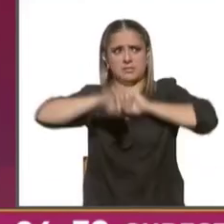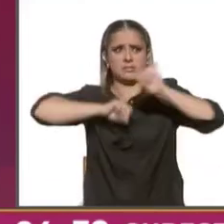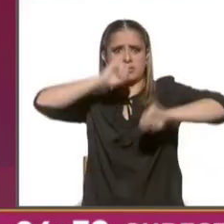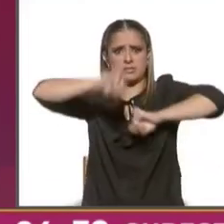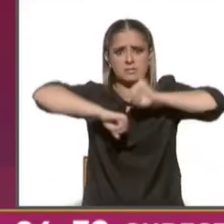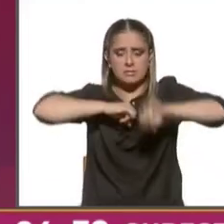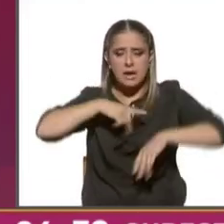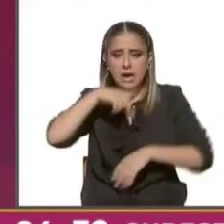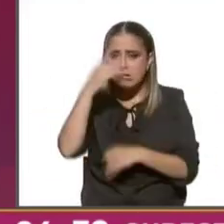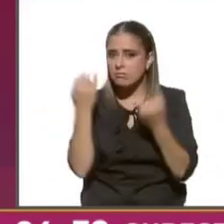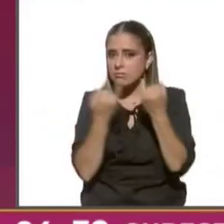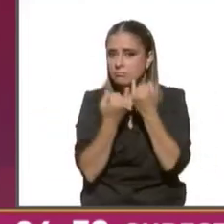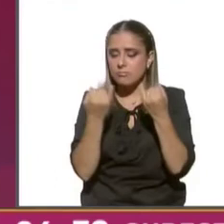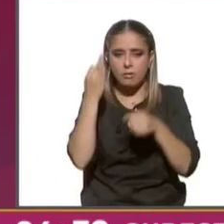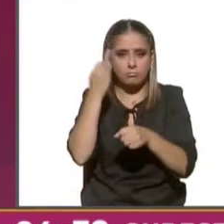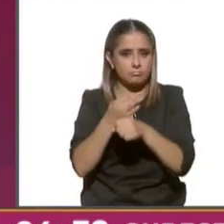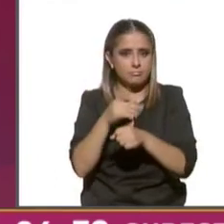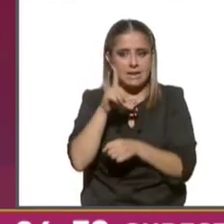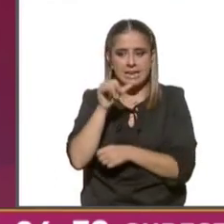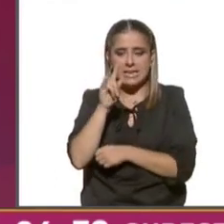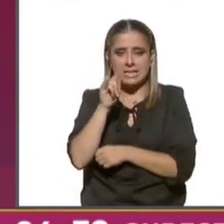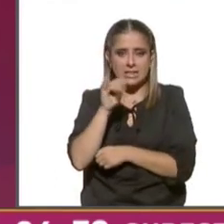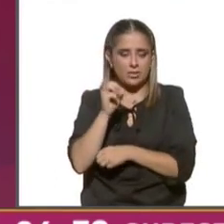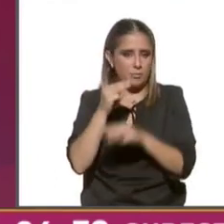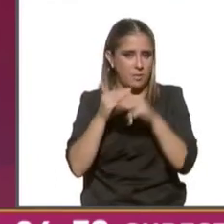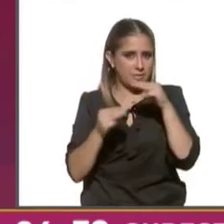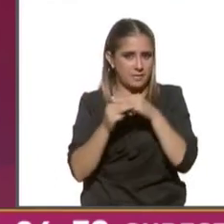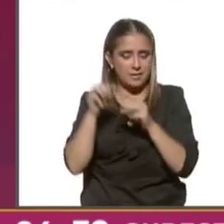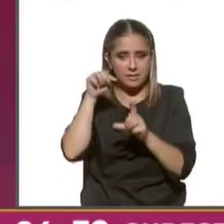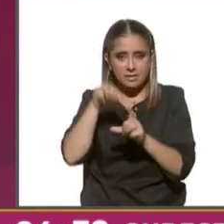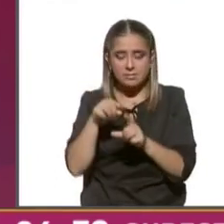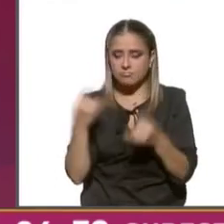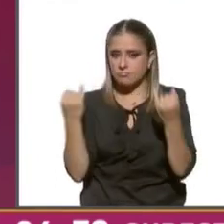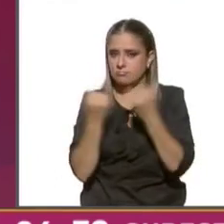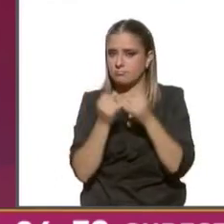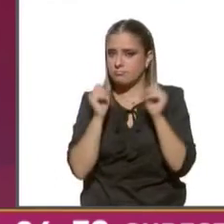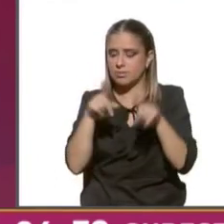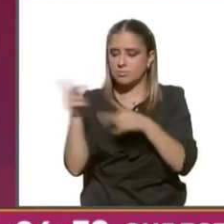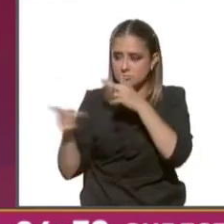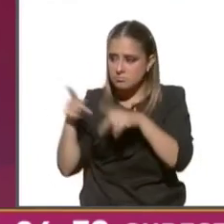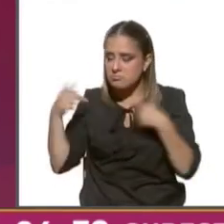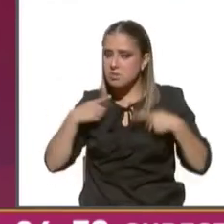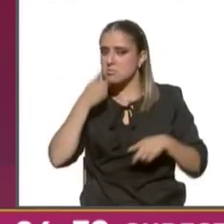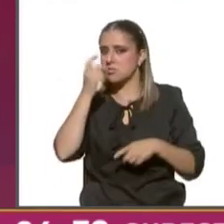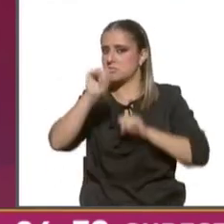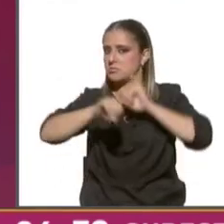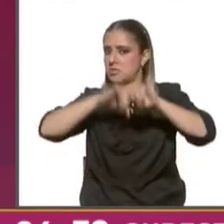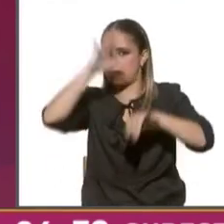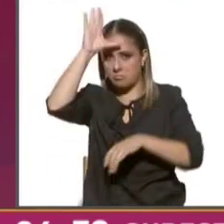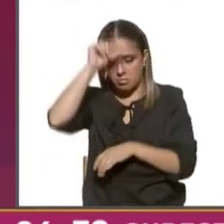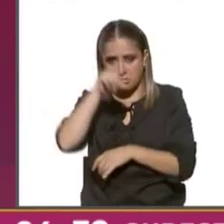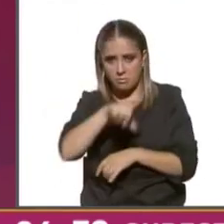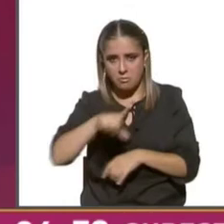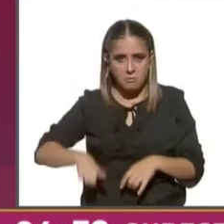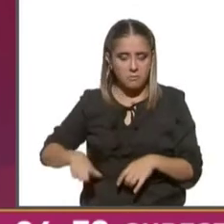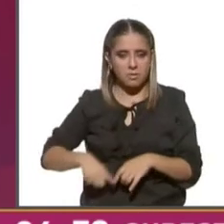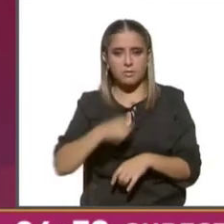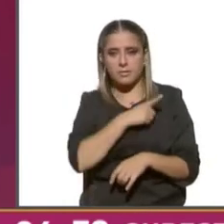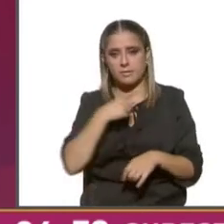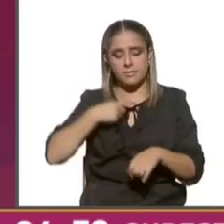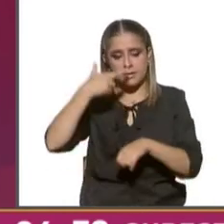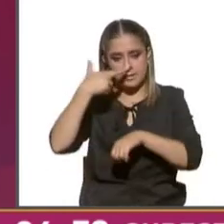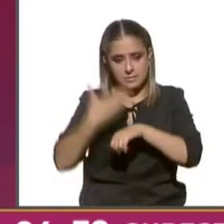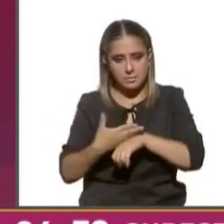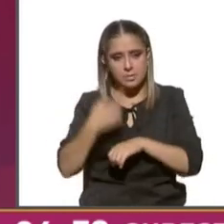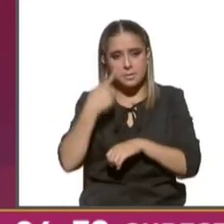de la nación. Pues aquí, si ves, el nivel de consenso es muy amplio. Octubre del 21, 72%, y abril del